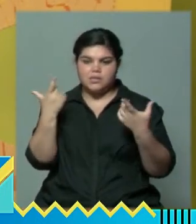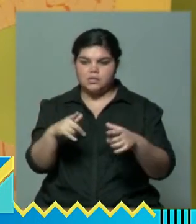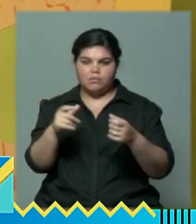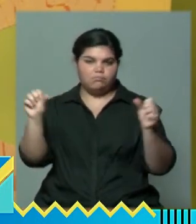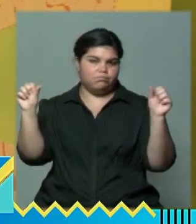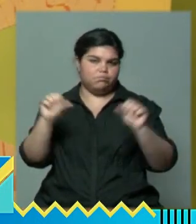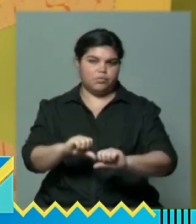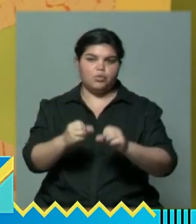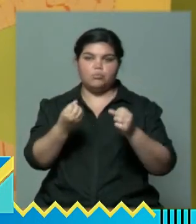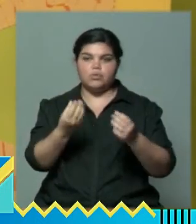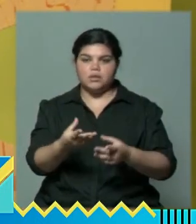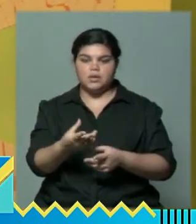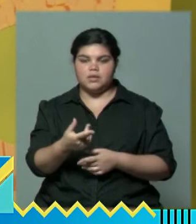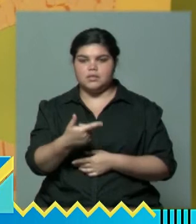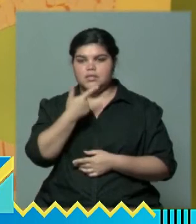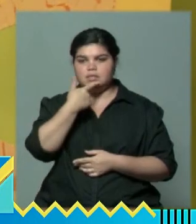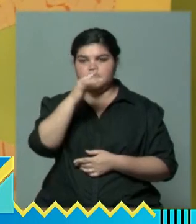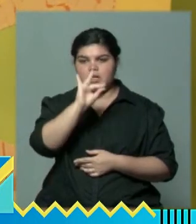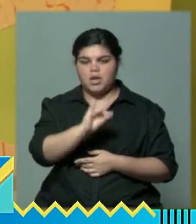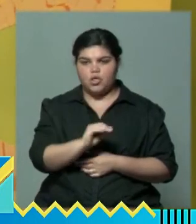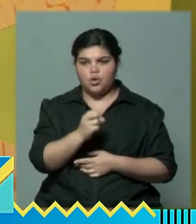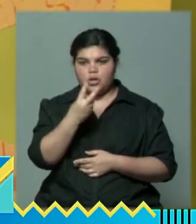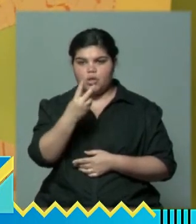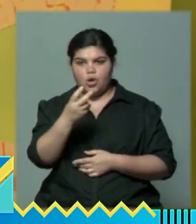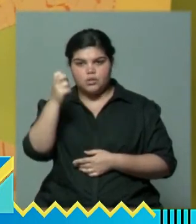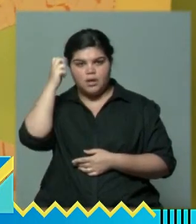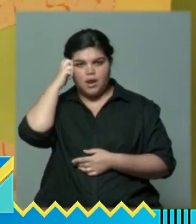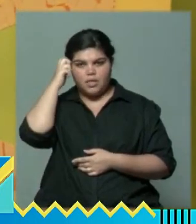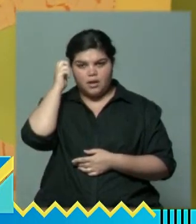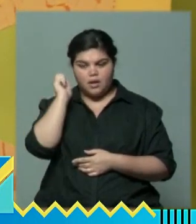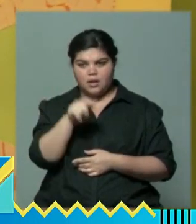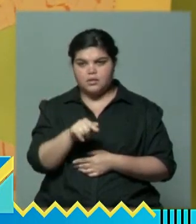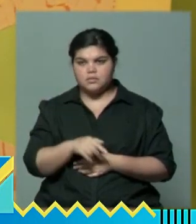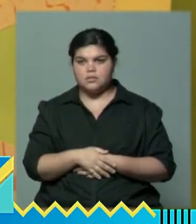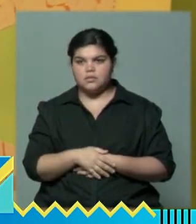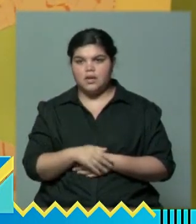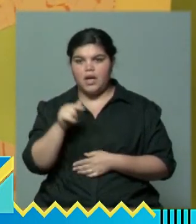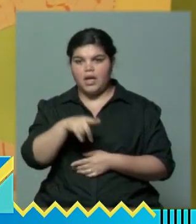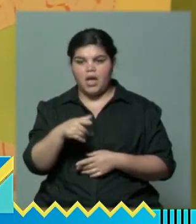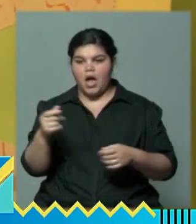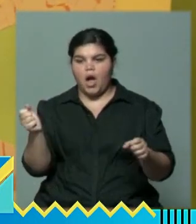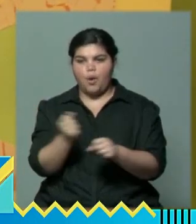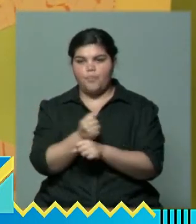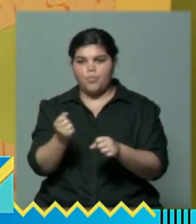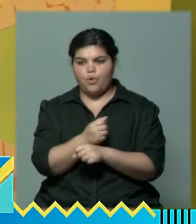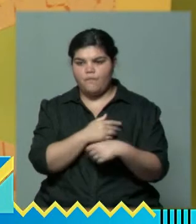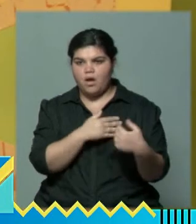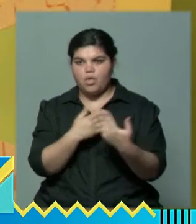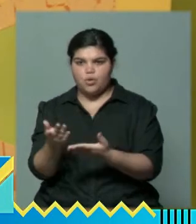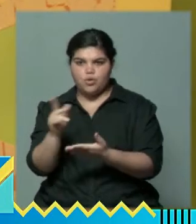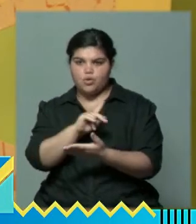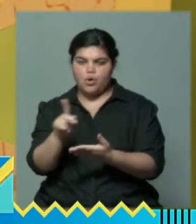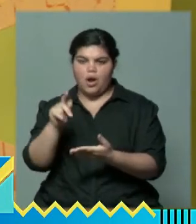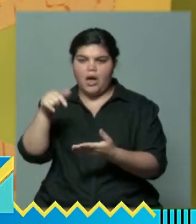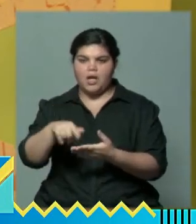dos senadores radicales no le dieron quórum para lo que pretendía hacer el Ejecutivo con la Suprema Corte